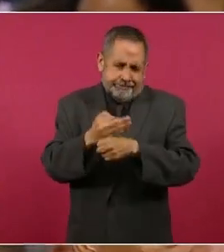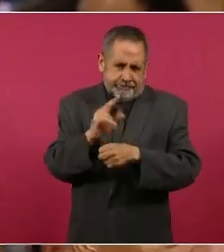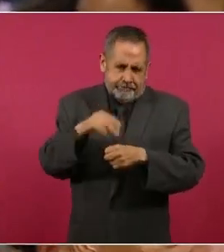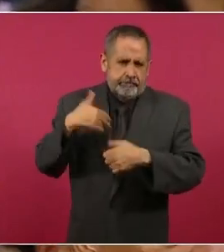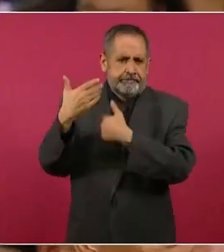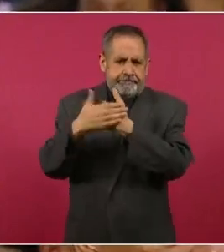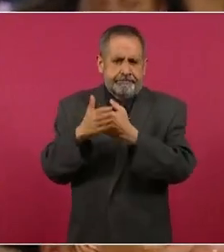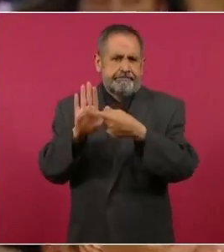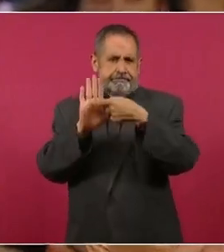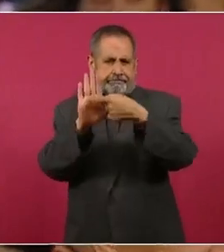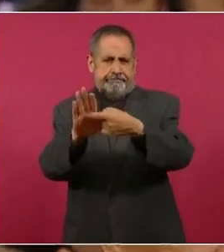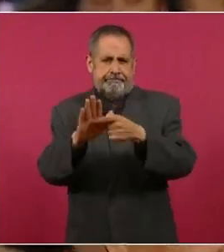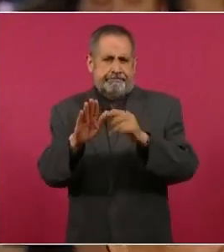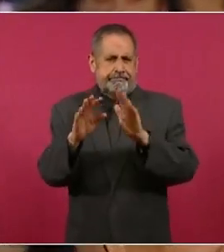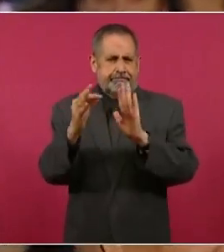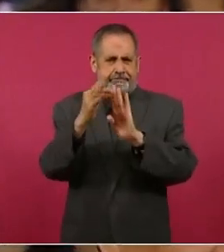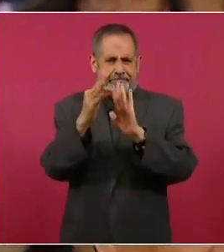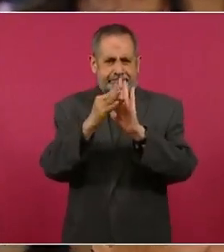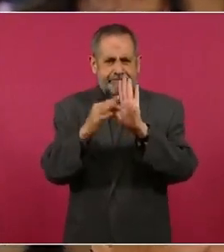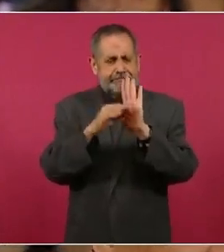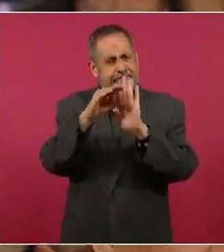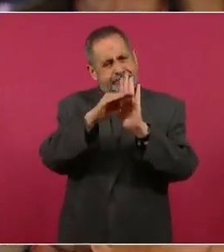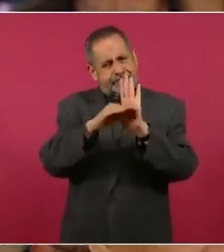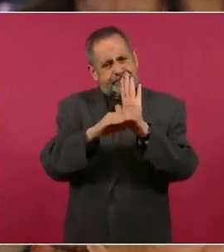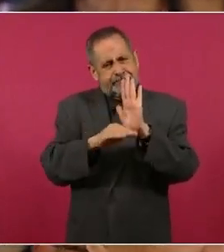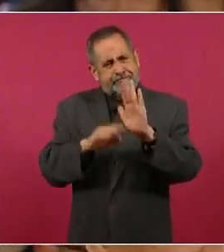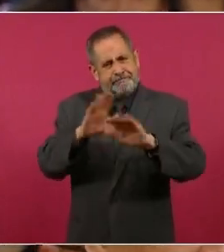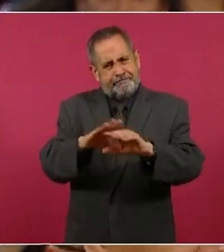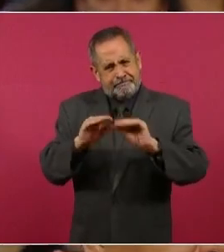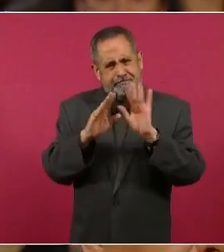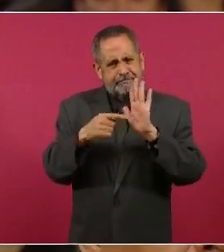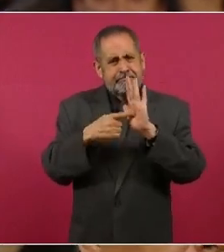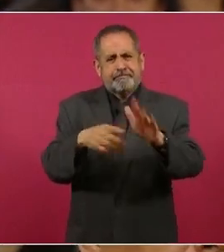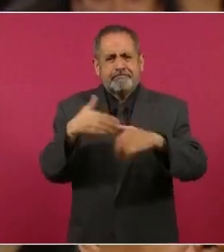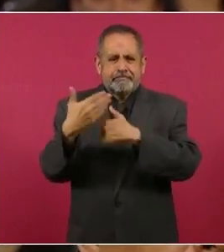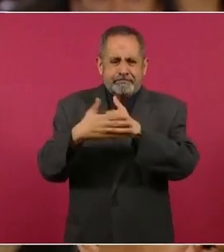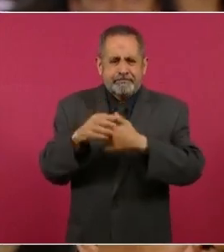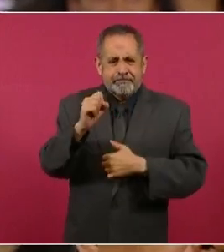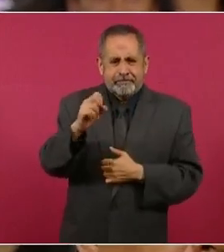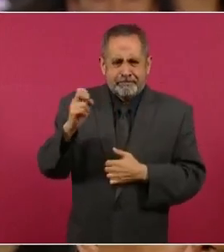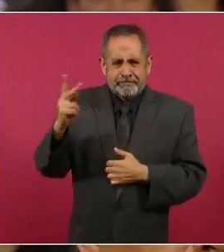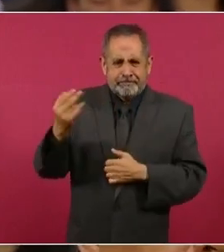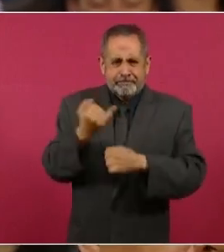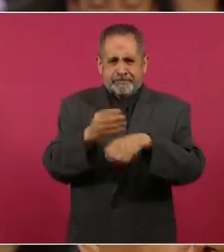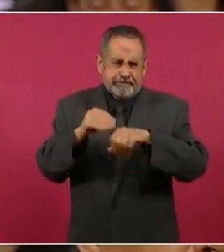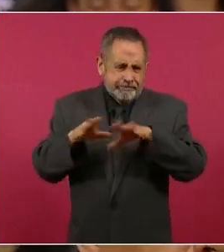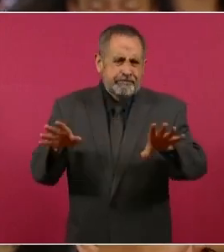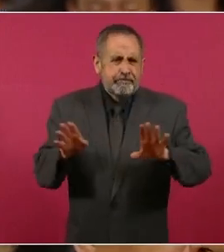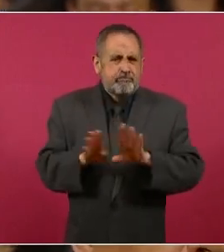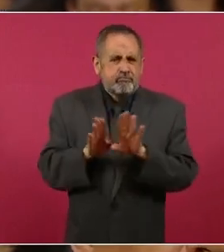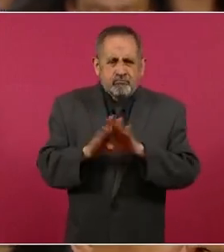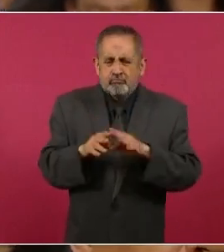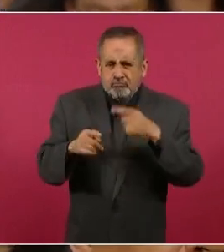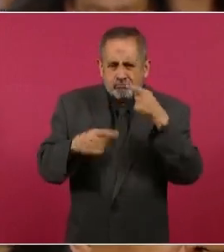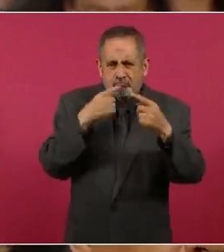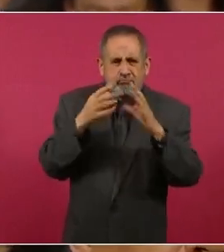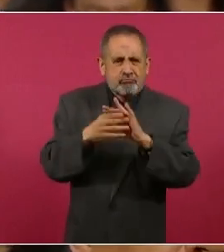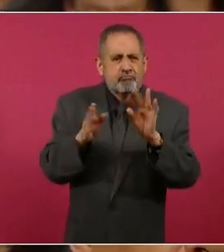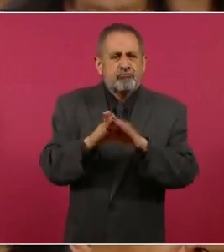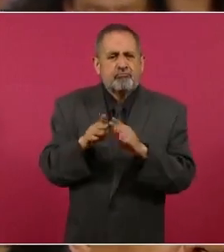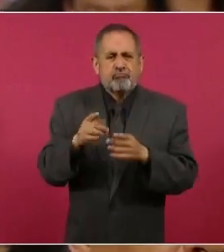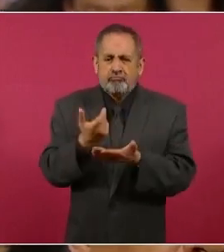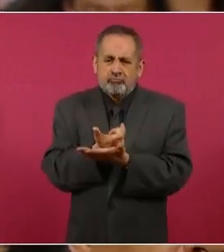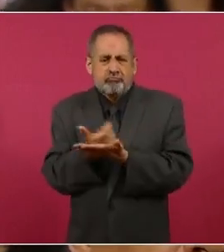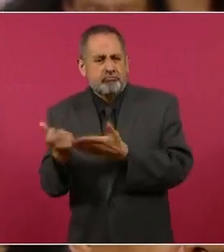sino que se procederá de manera a través de la Secretaría de Educación Pública, cómo se va a hacer, se va a dar